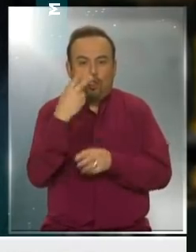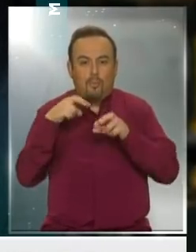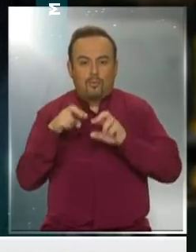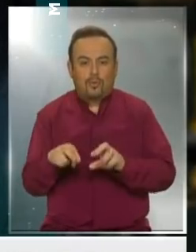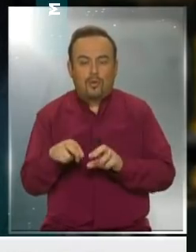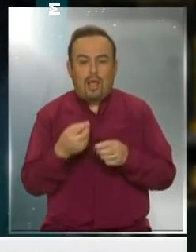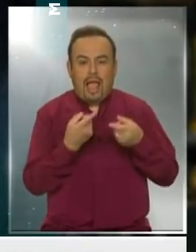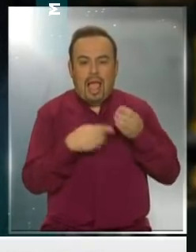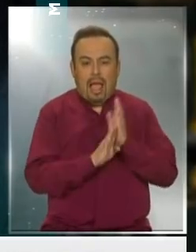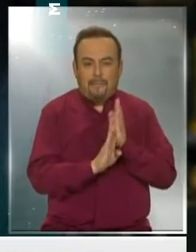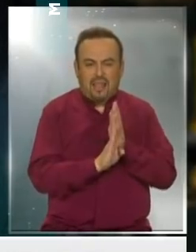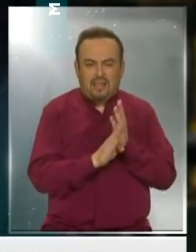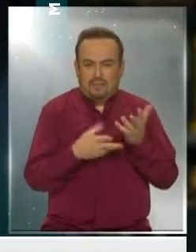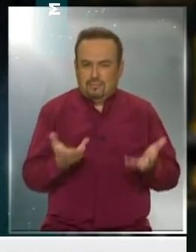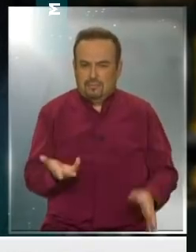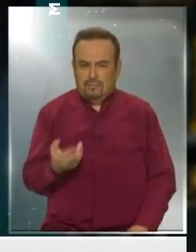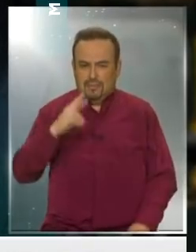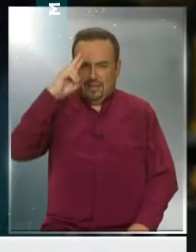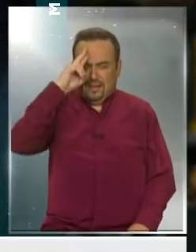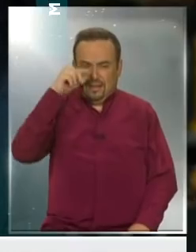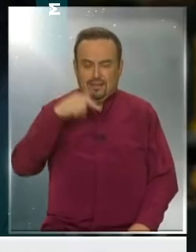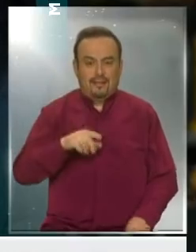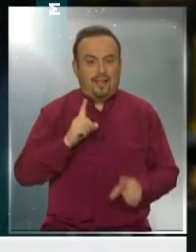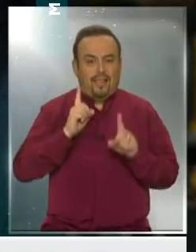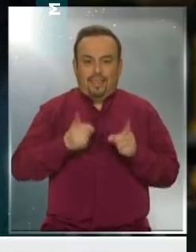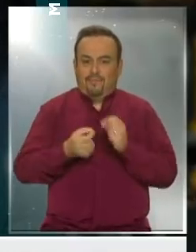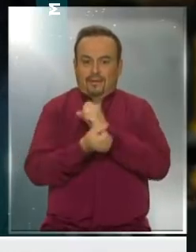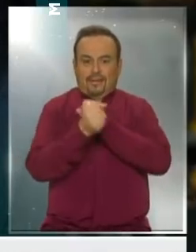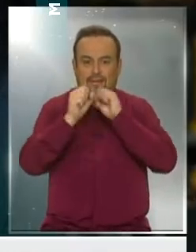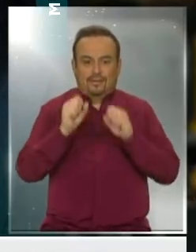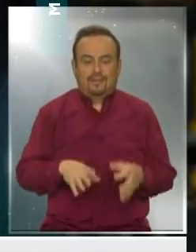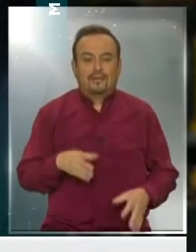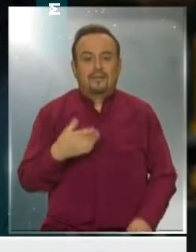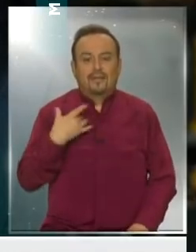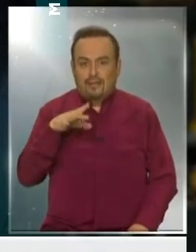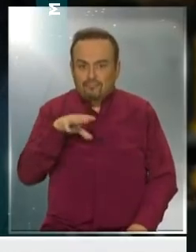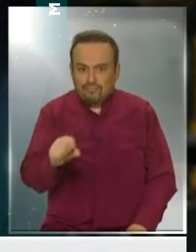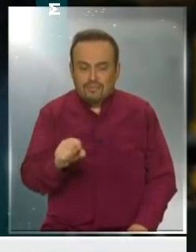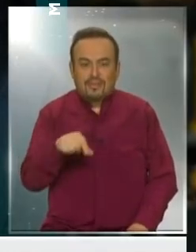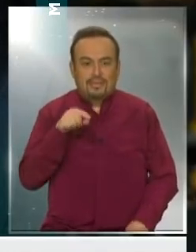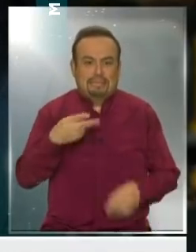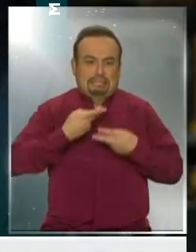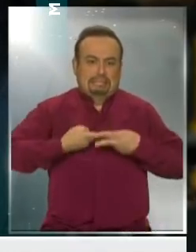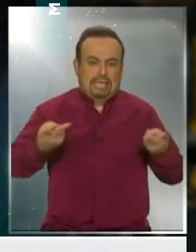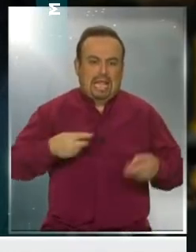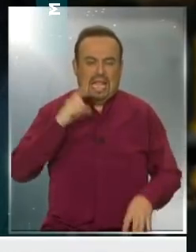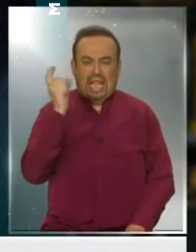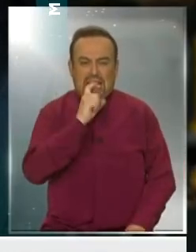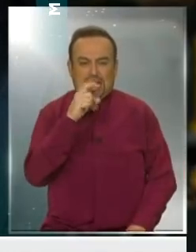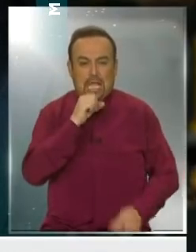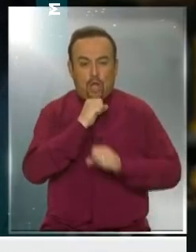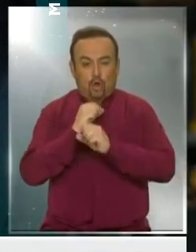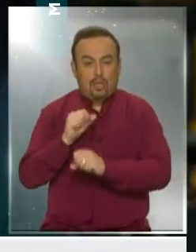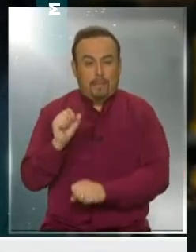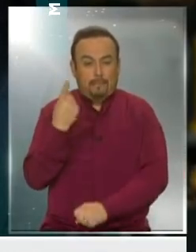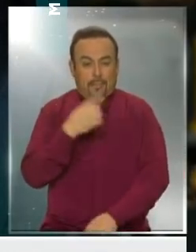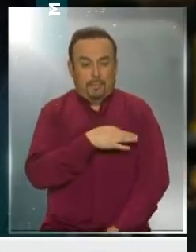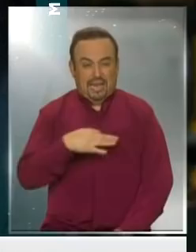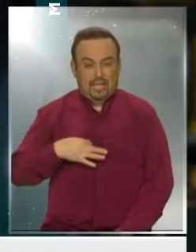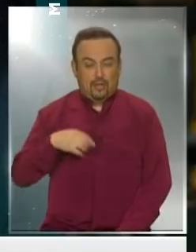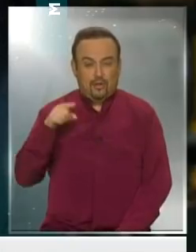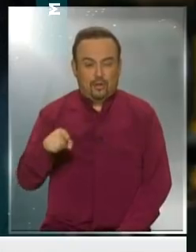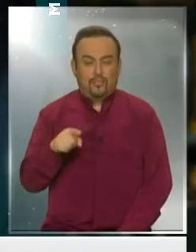oportunidades con su amante. Una cuestión que lo llevó a tener que dejar el cargo. Evidentemente que esto ha llevado a que las críticas contra el primer ministro Boris